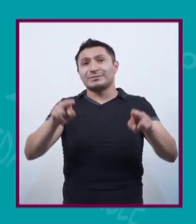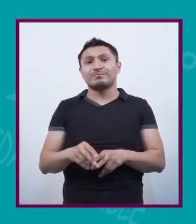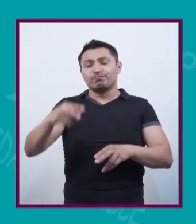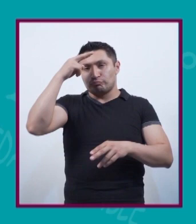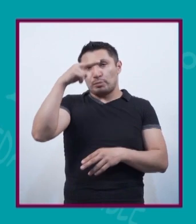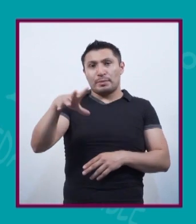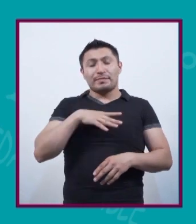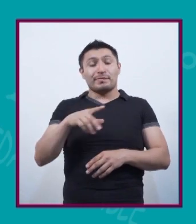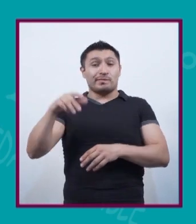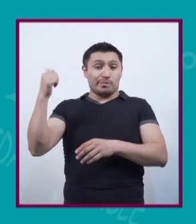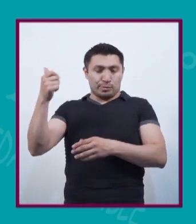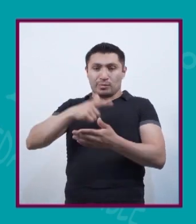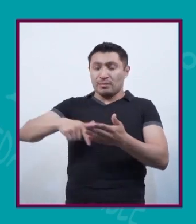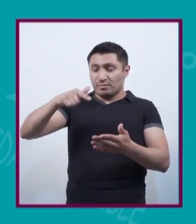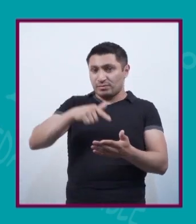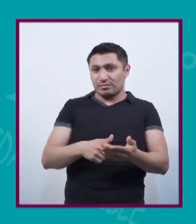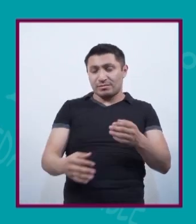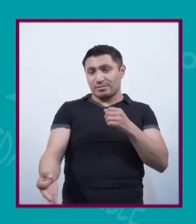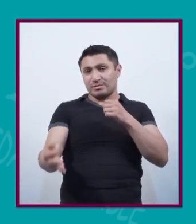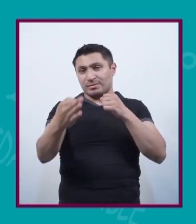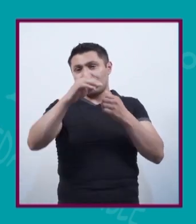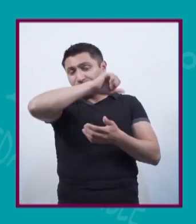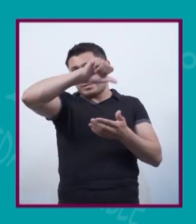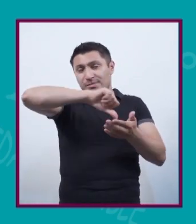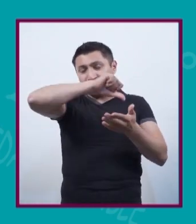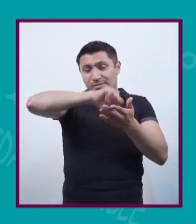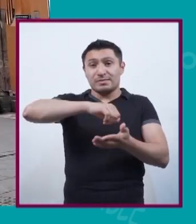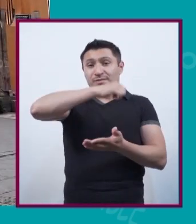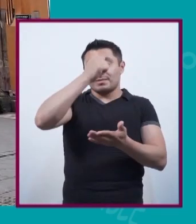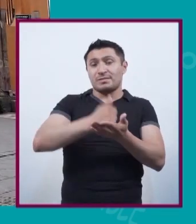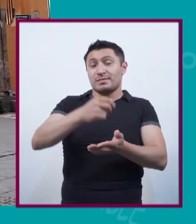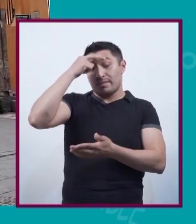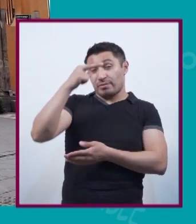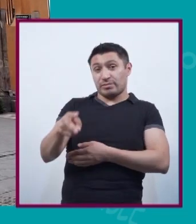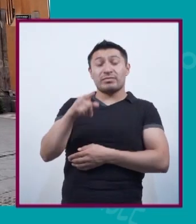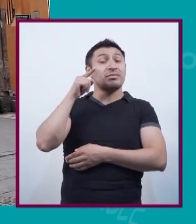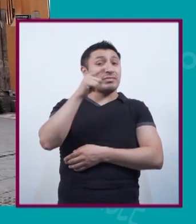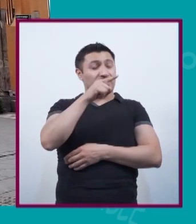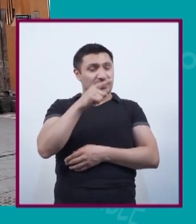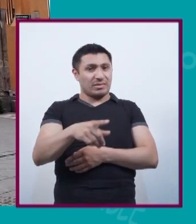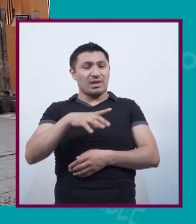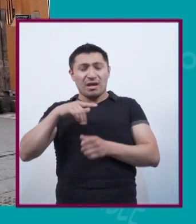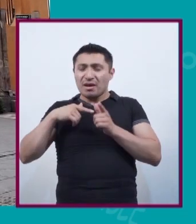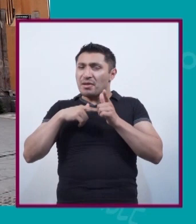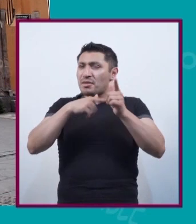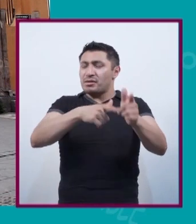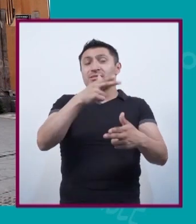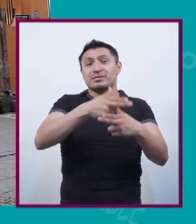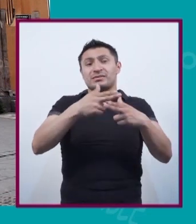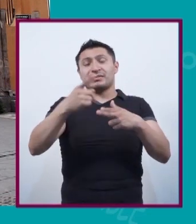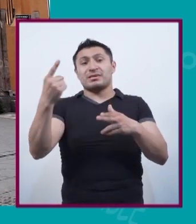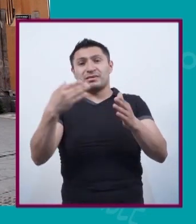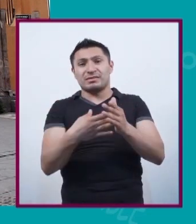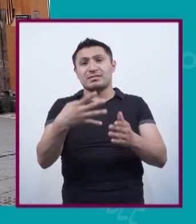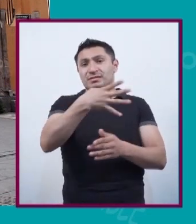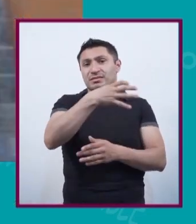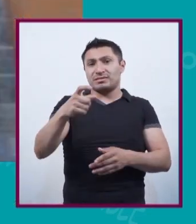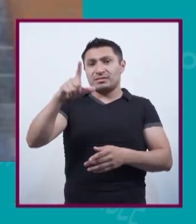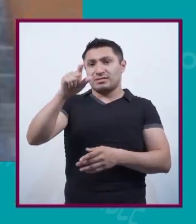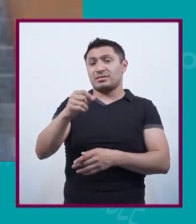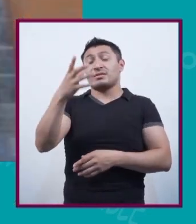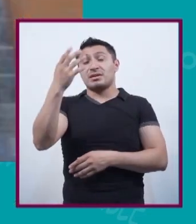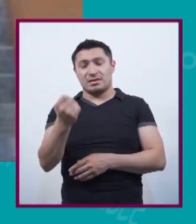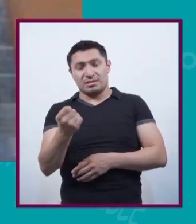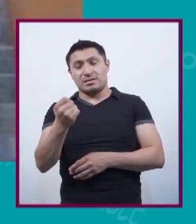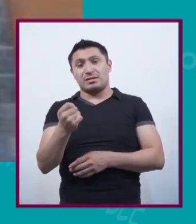Hemeroteca Nacional de México en el extemplo de San Pedro y San Pablo, ubicado en el centro de la Ciudad de México, la cual permaneció